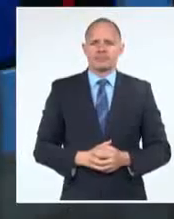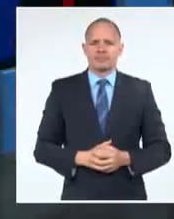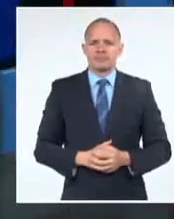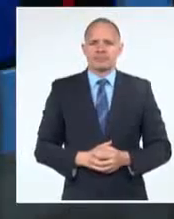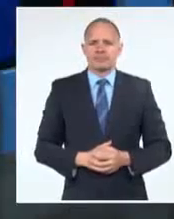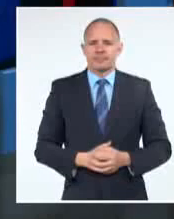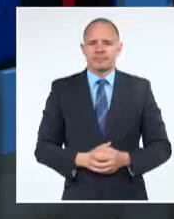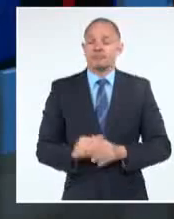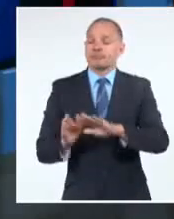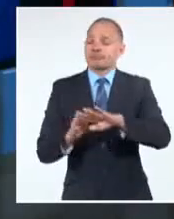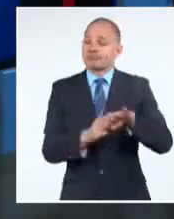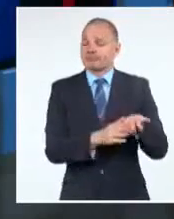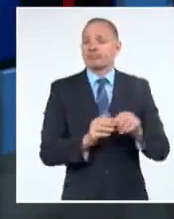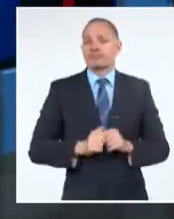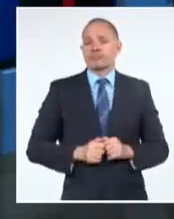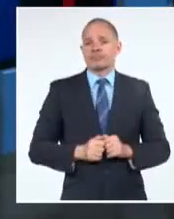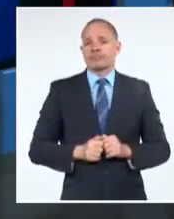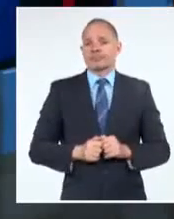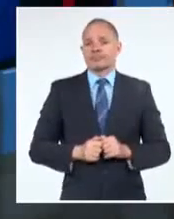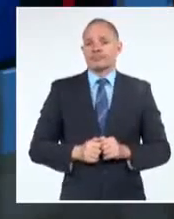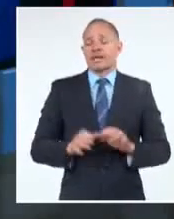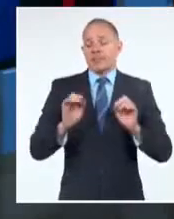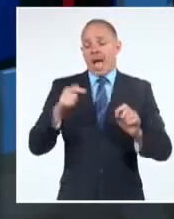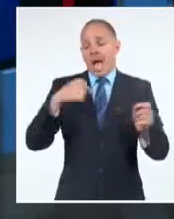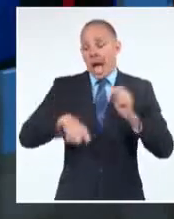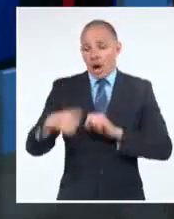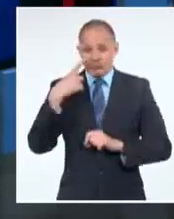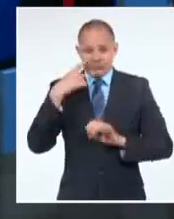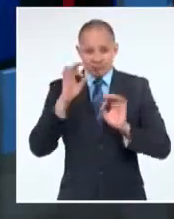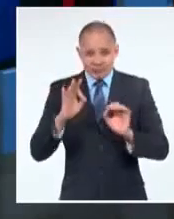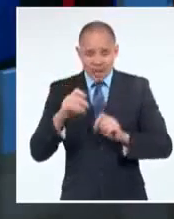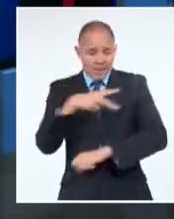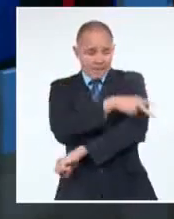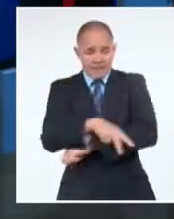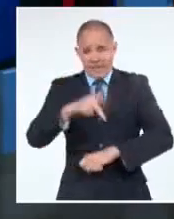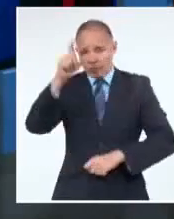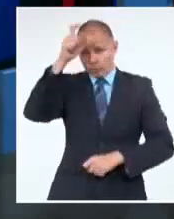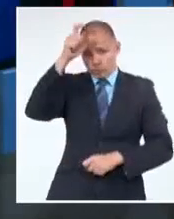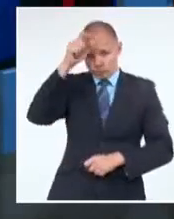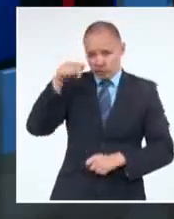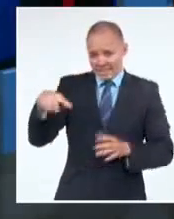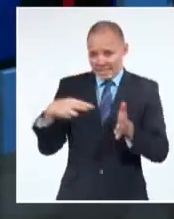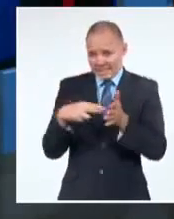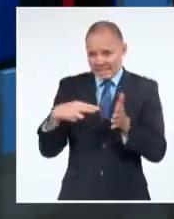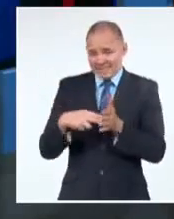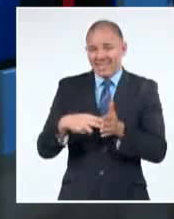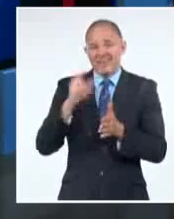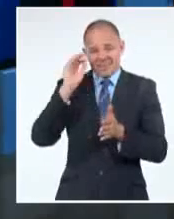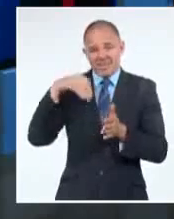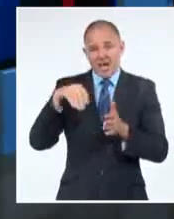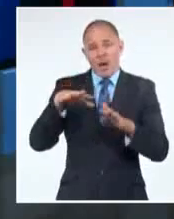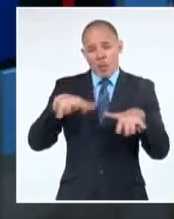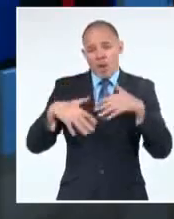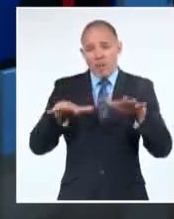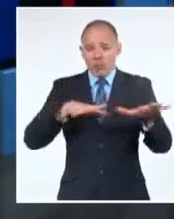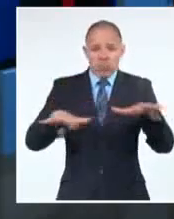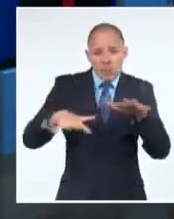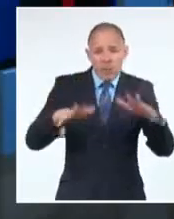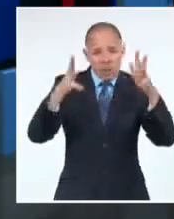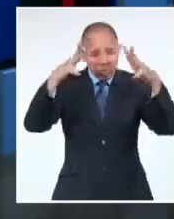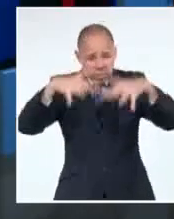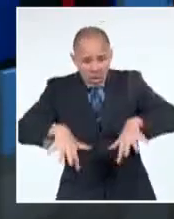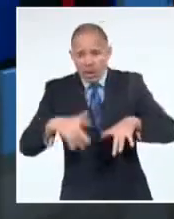Una semana después de los terremotos en Turquía y Siria, los esfuerzos ahora se enfocan en brindar asistencia a los cientos de miles de personas que quedaron sin